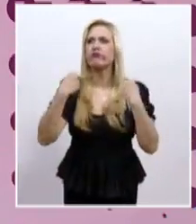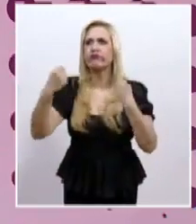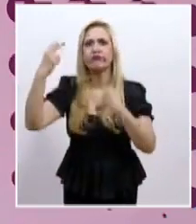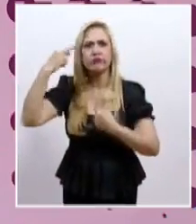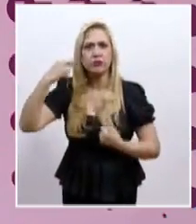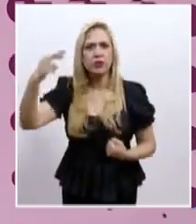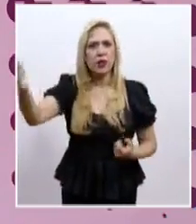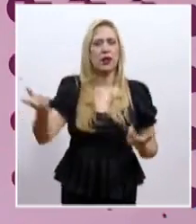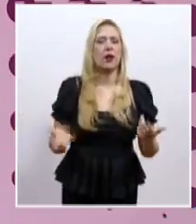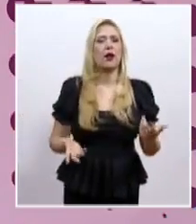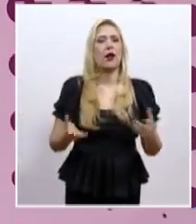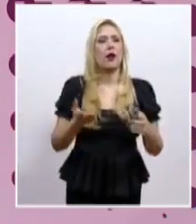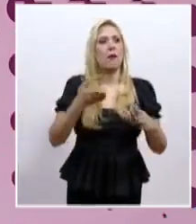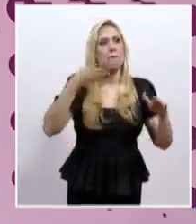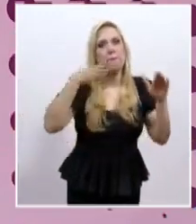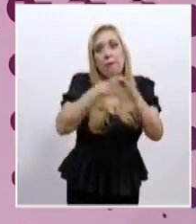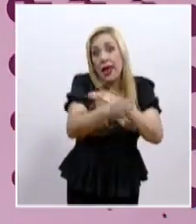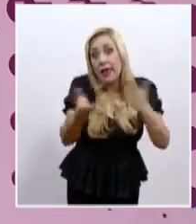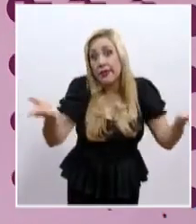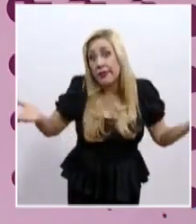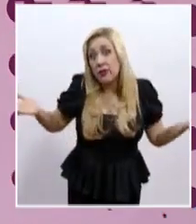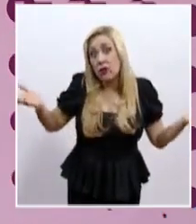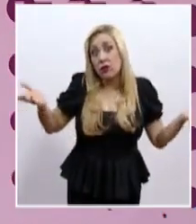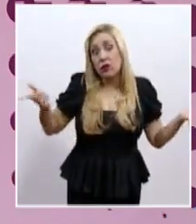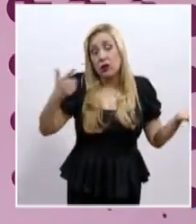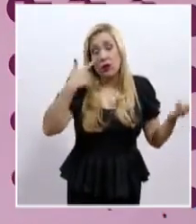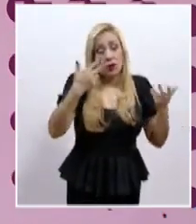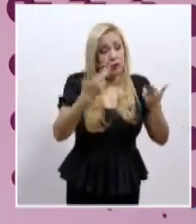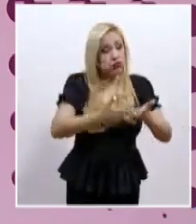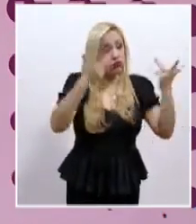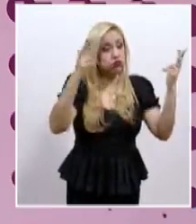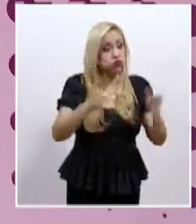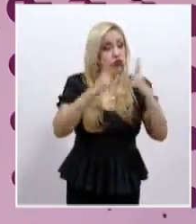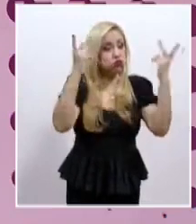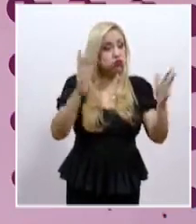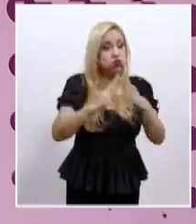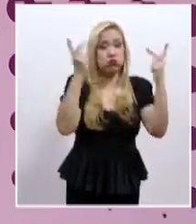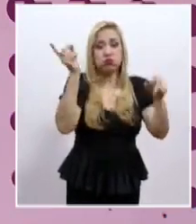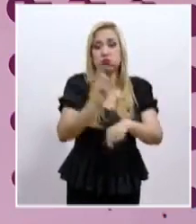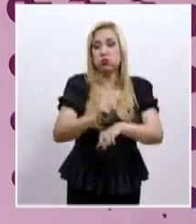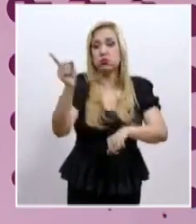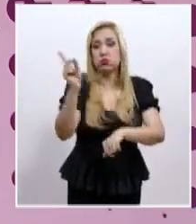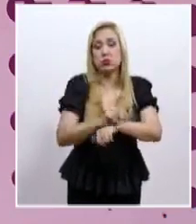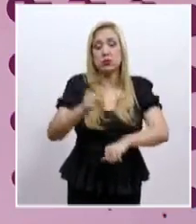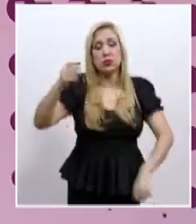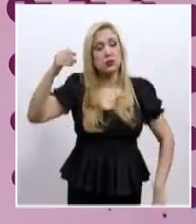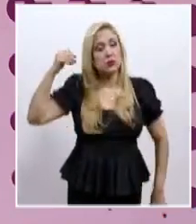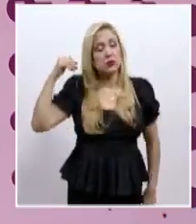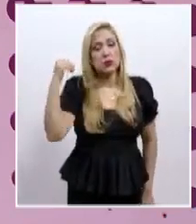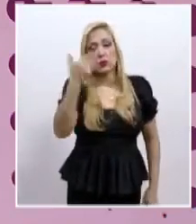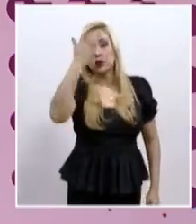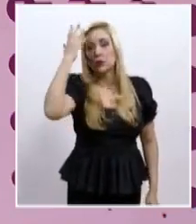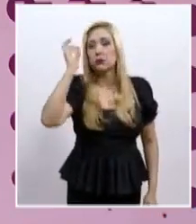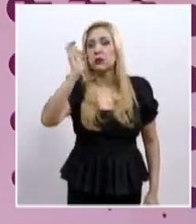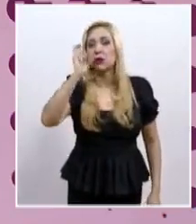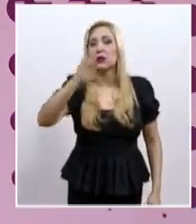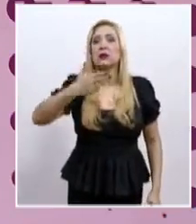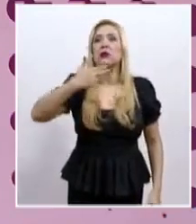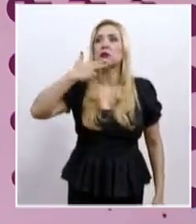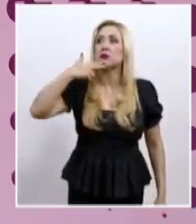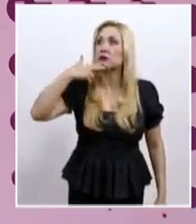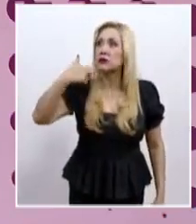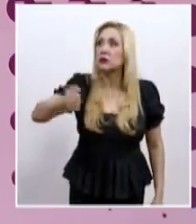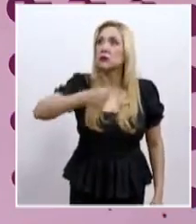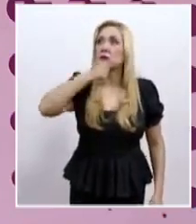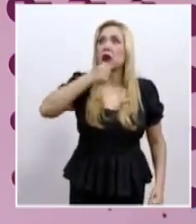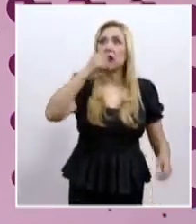está en condiciones que mucha gente sufre todos los días en tomar el micro, el metro, etcétera. Entonces, ahí